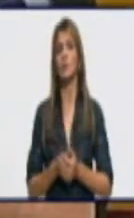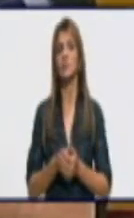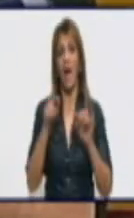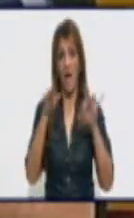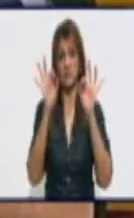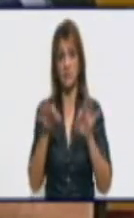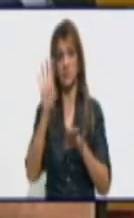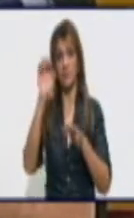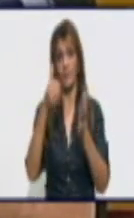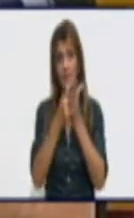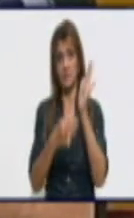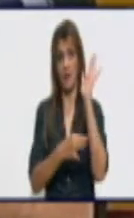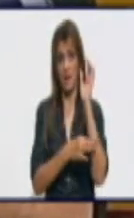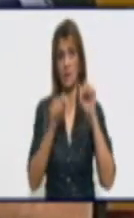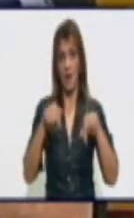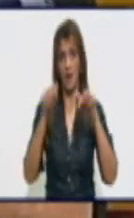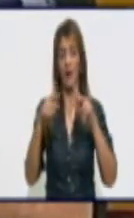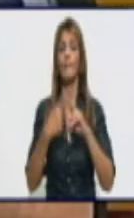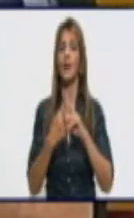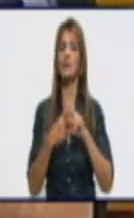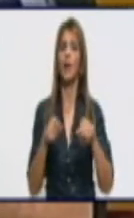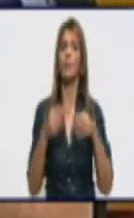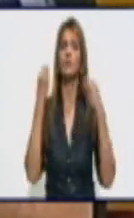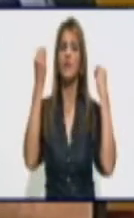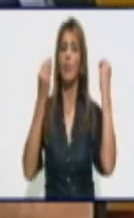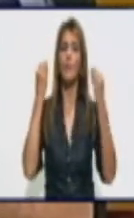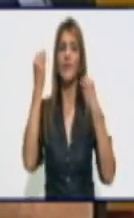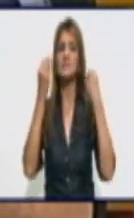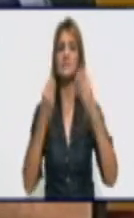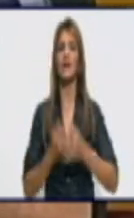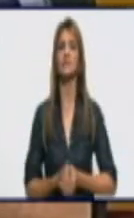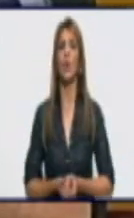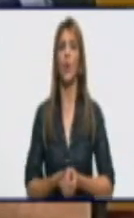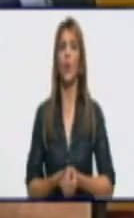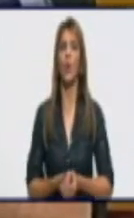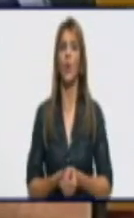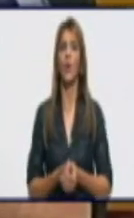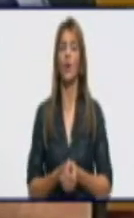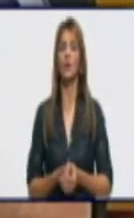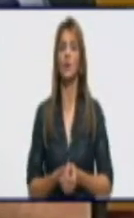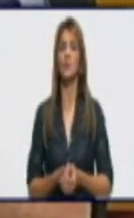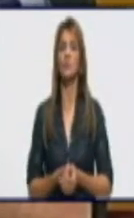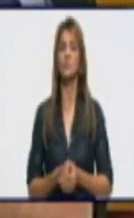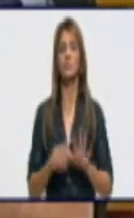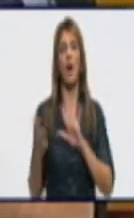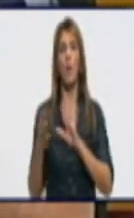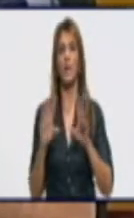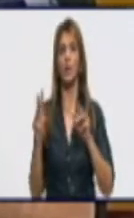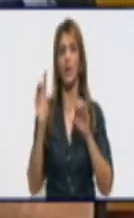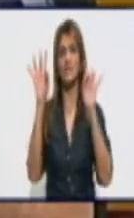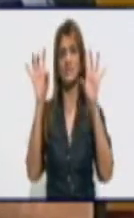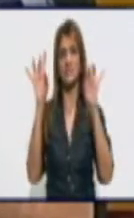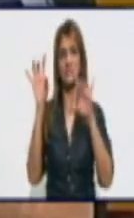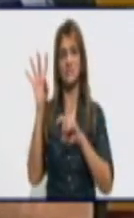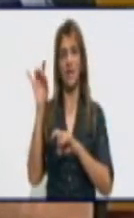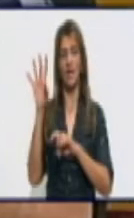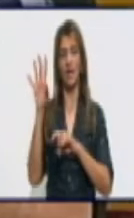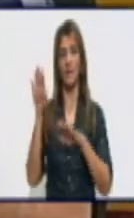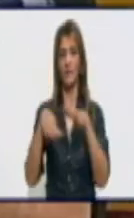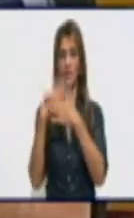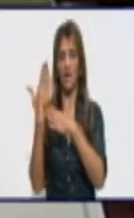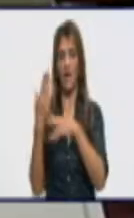intercambio con el cliente, y debemos estar, estamos estimando, porque hoy es el plazo que tiene la plataforma, unos 15 días de poner ya la ubicación en Yo